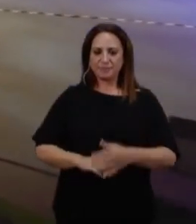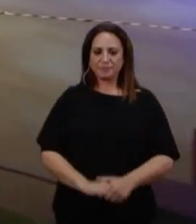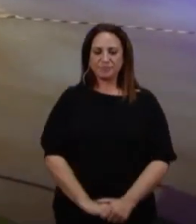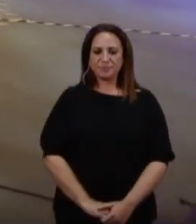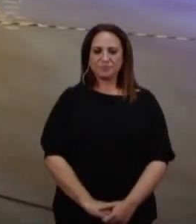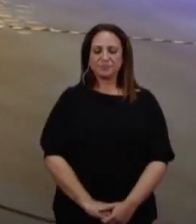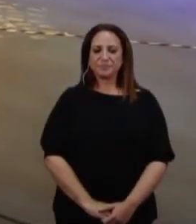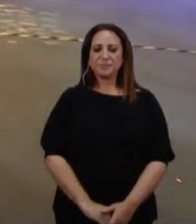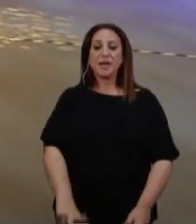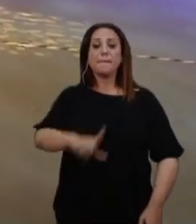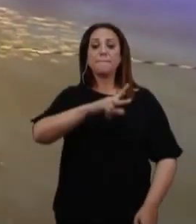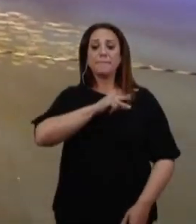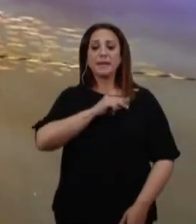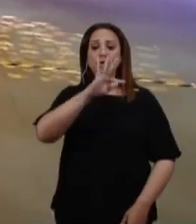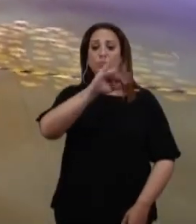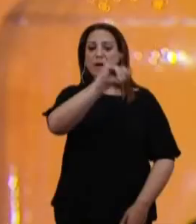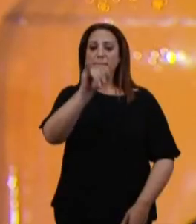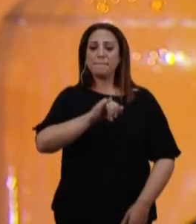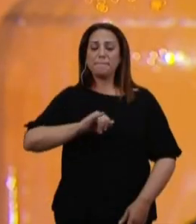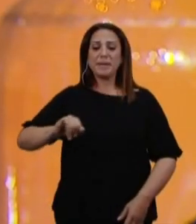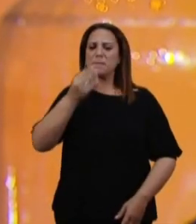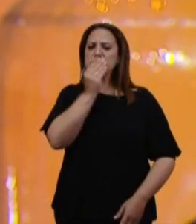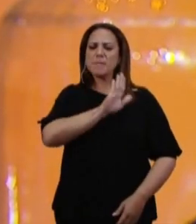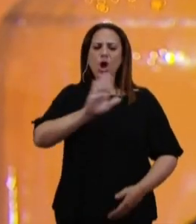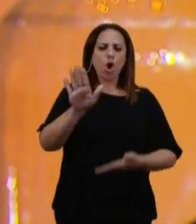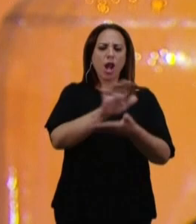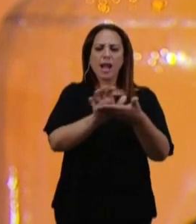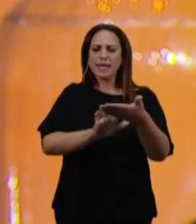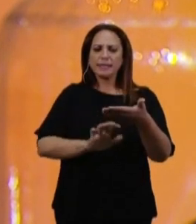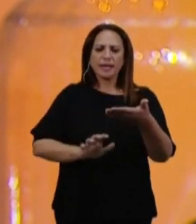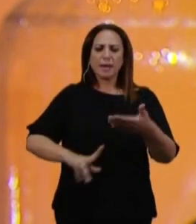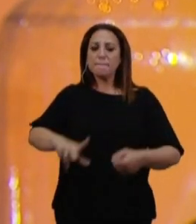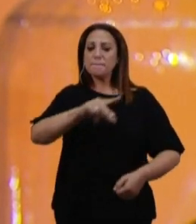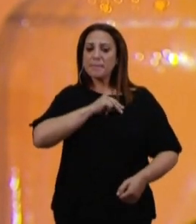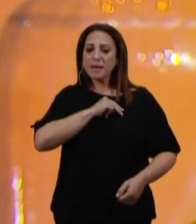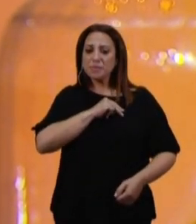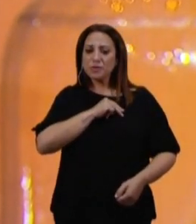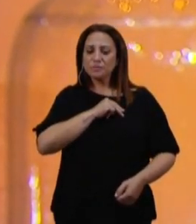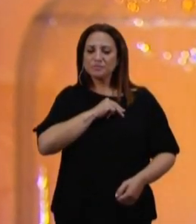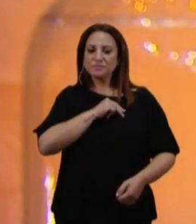El premio Tomás Pérez a la mejor letra va para...